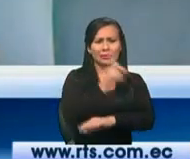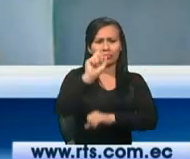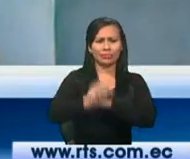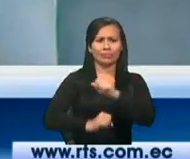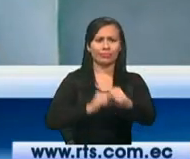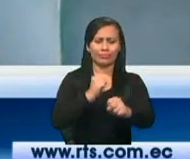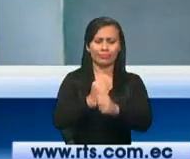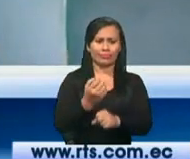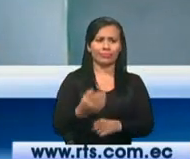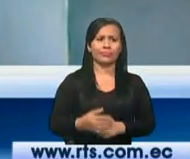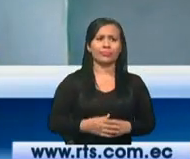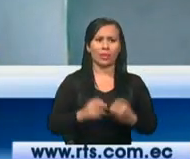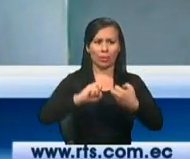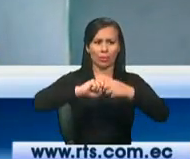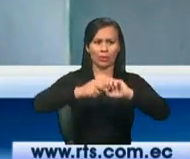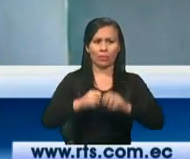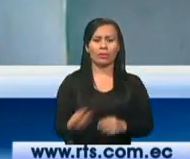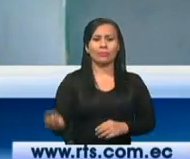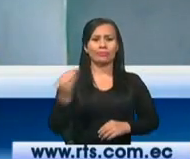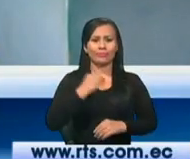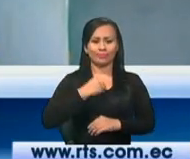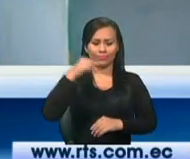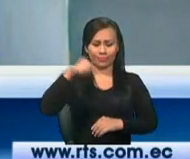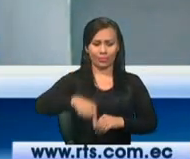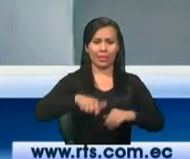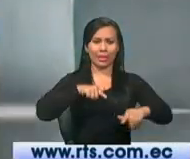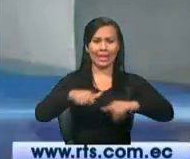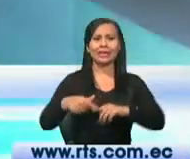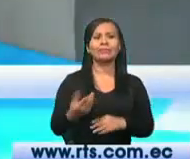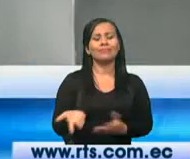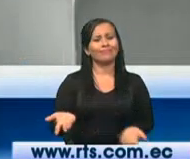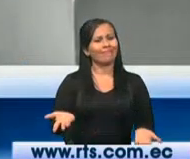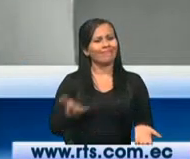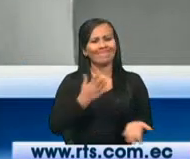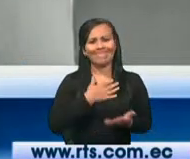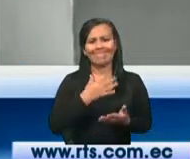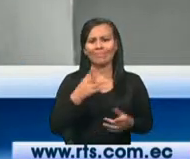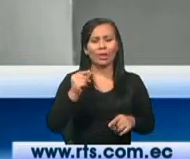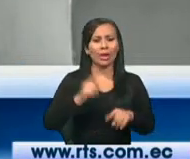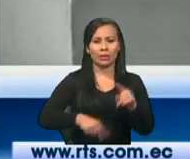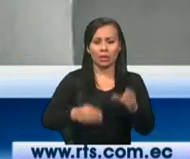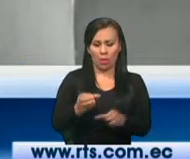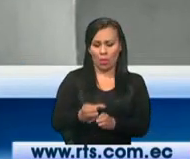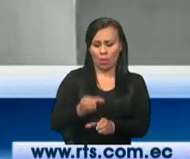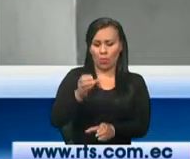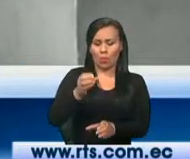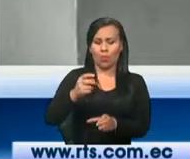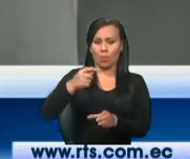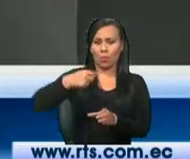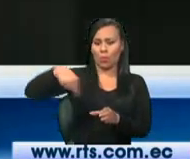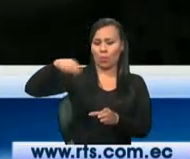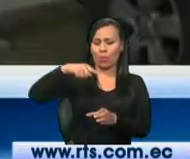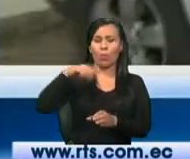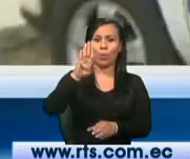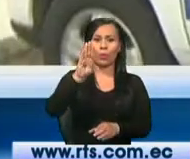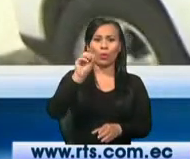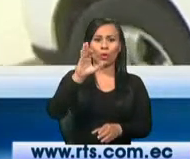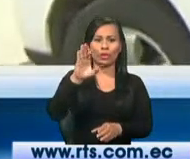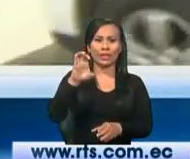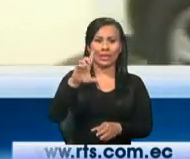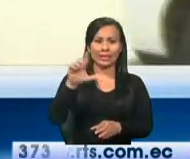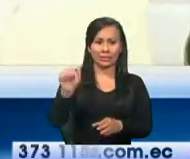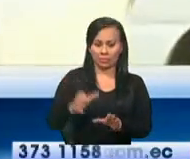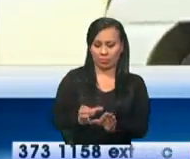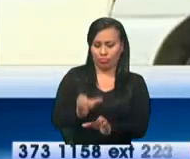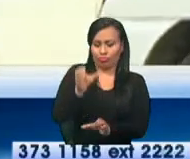tienen ellos. Y lamentablemente la cogió aquí. Cabe recalcar que no fue con botellas, porque aquí botellas no se le da a los clientes a nadie. En horas de la tarde